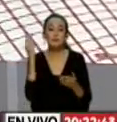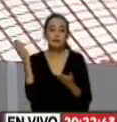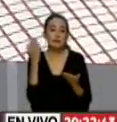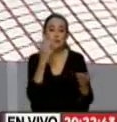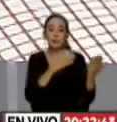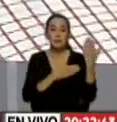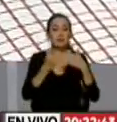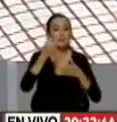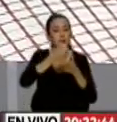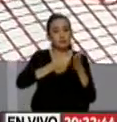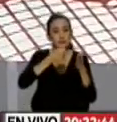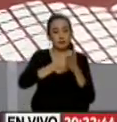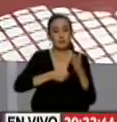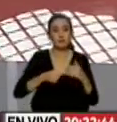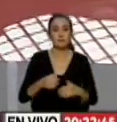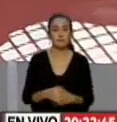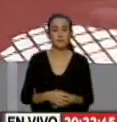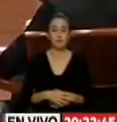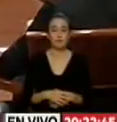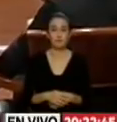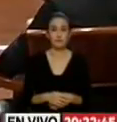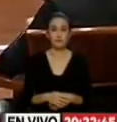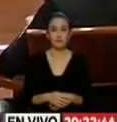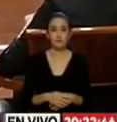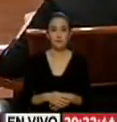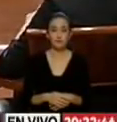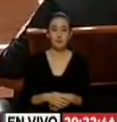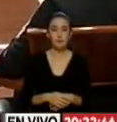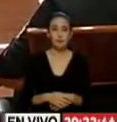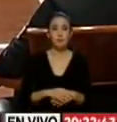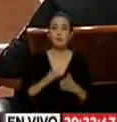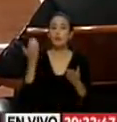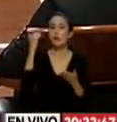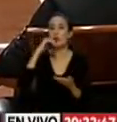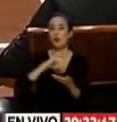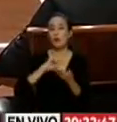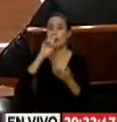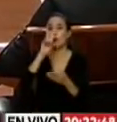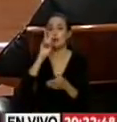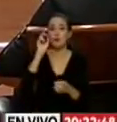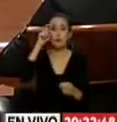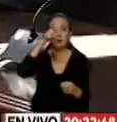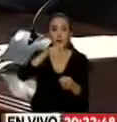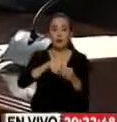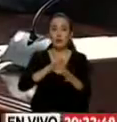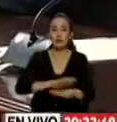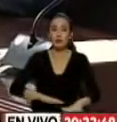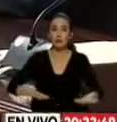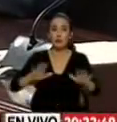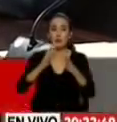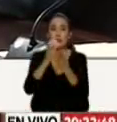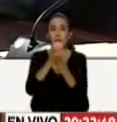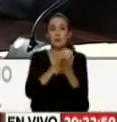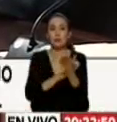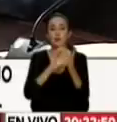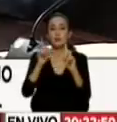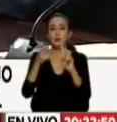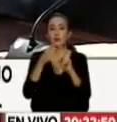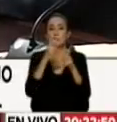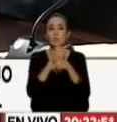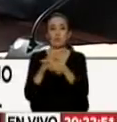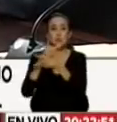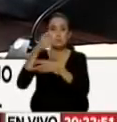de fondos públicos. Es la segunda convocatoria que realiza el Consejo Nacional Electoral al concurso para el primer Consejo